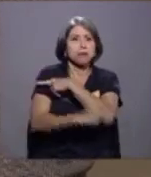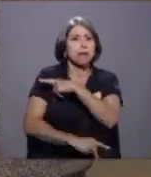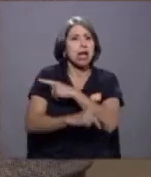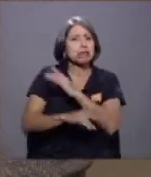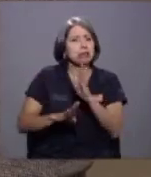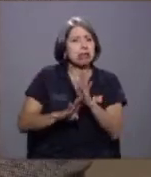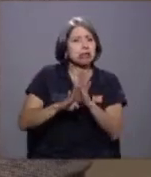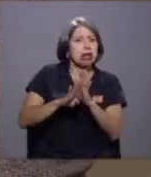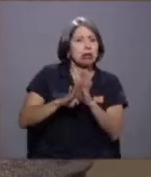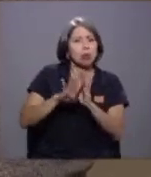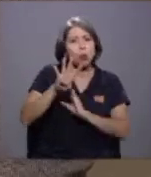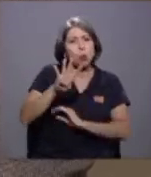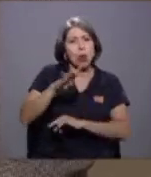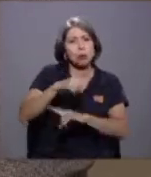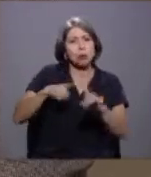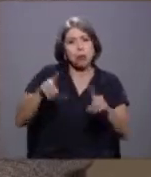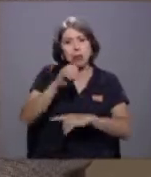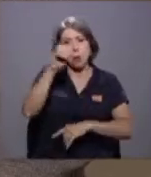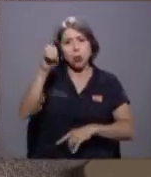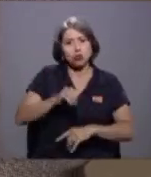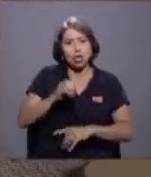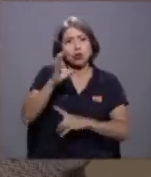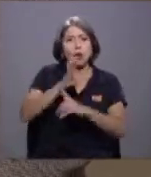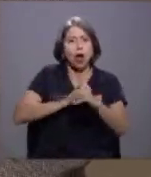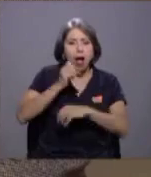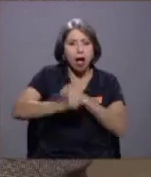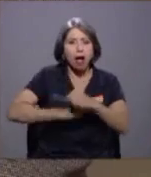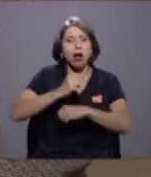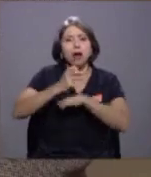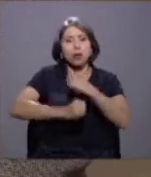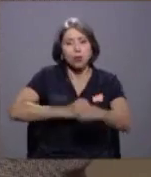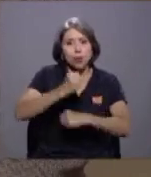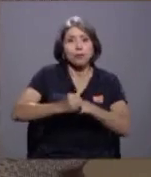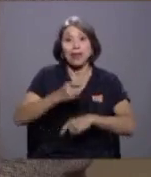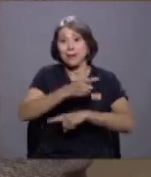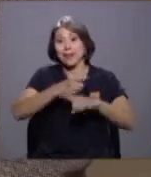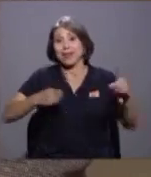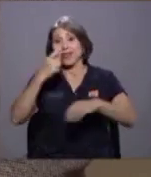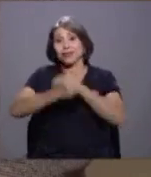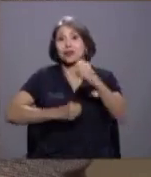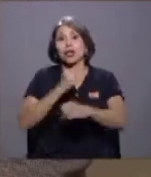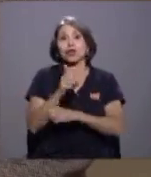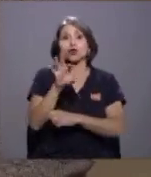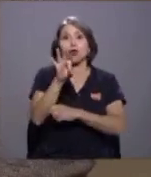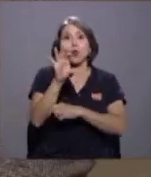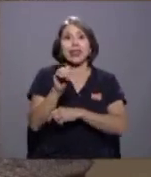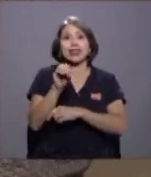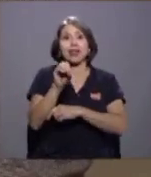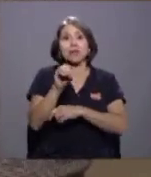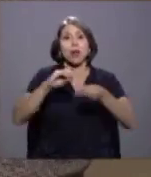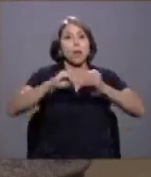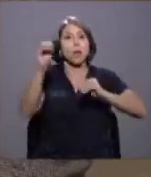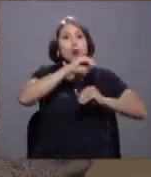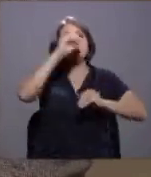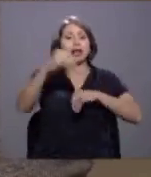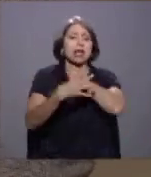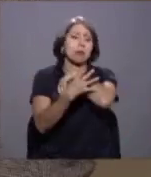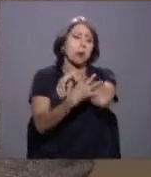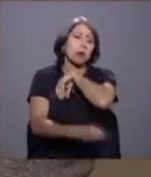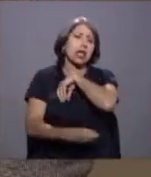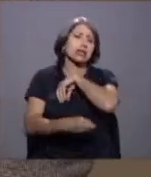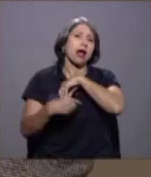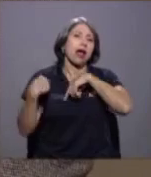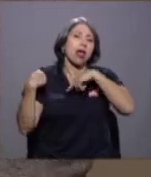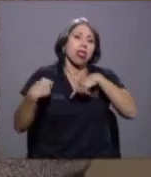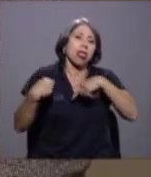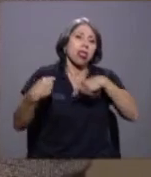del 4,5% anual. A mediados de los años 90 se nos estancó la pobreza. De mediados de los 90 hasta hoy no